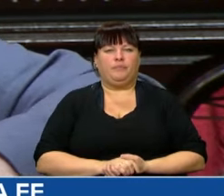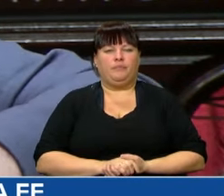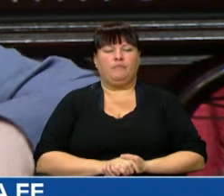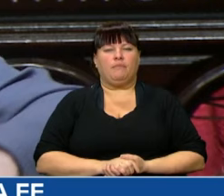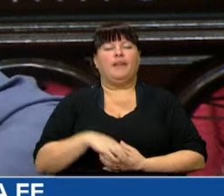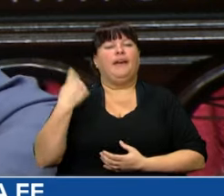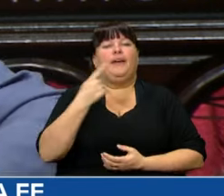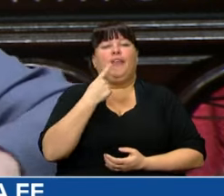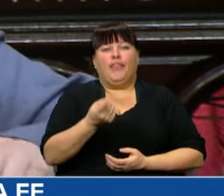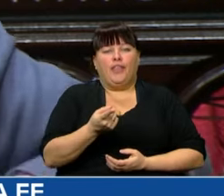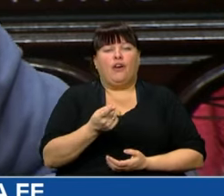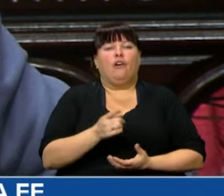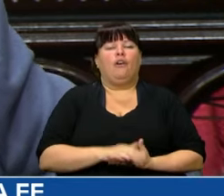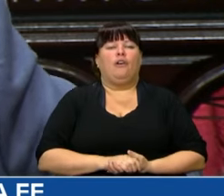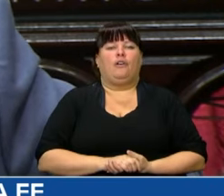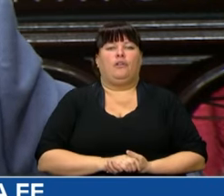Se ha dicho